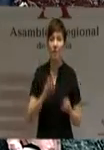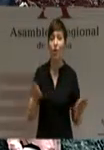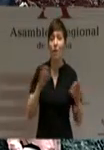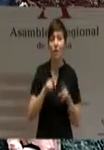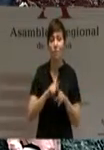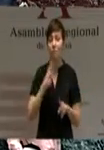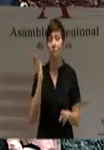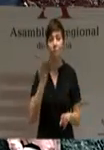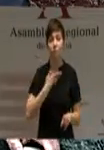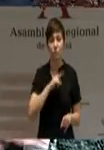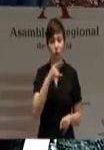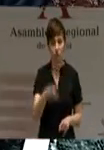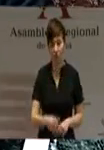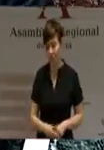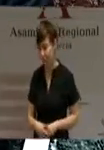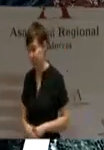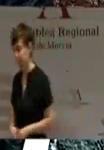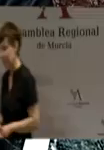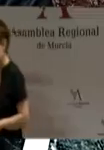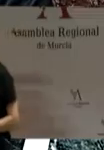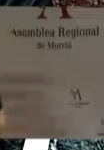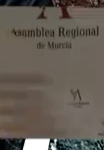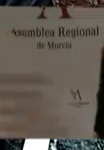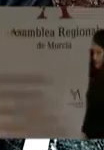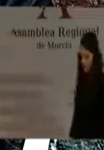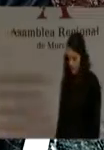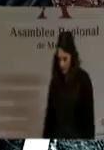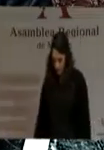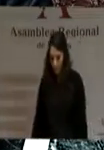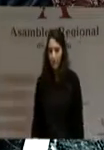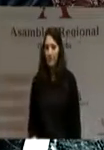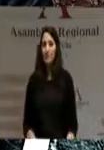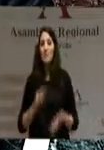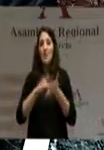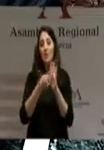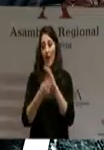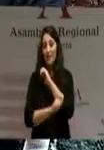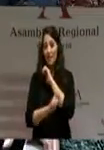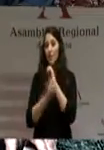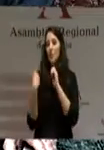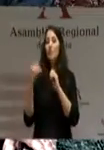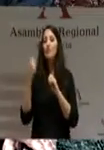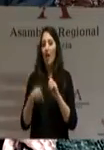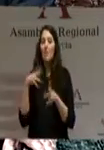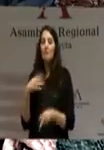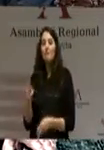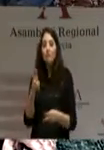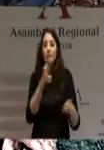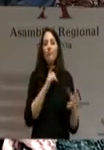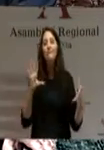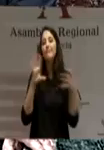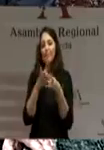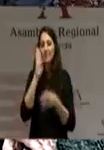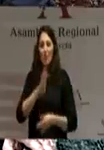perjudicado. Del mismo, del plan estratégico, se privilegió claramente la especulación. Se apostó por